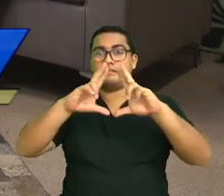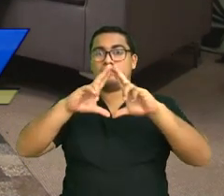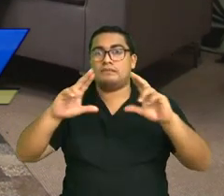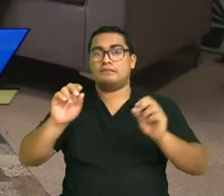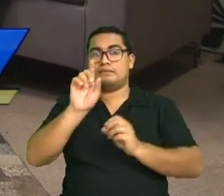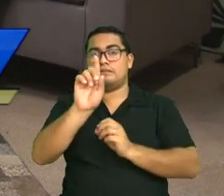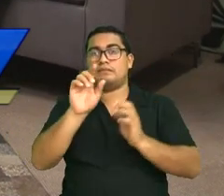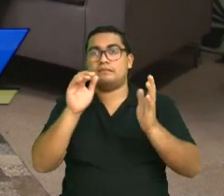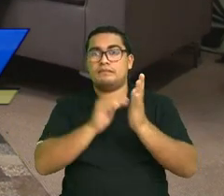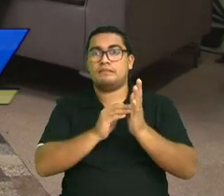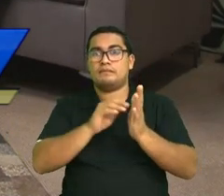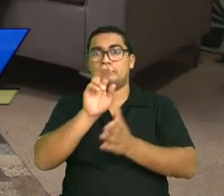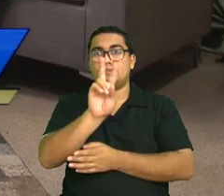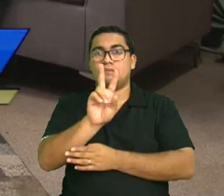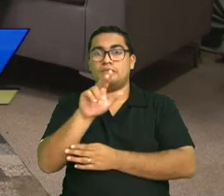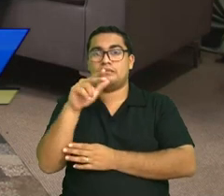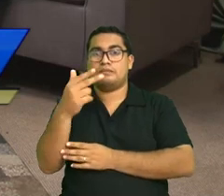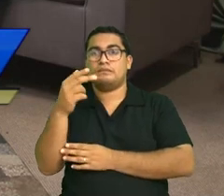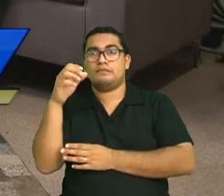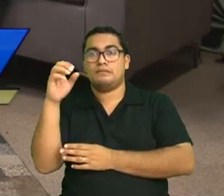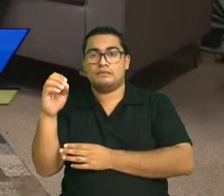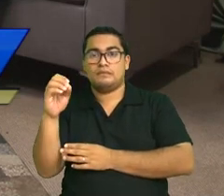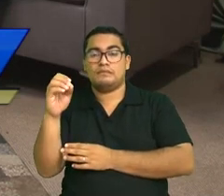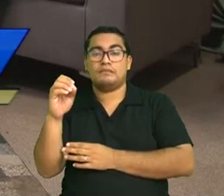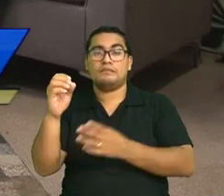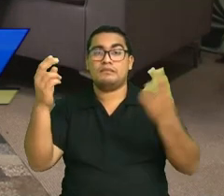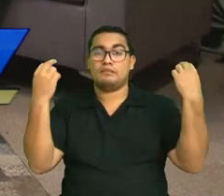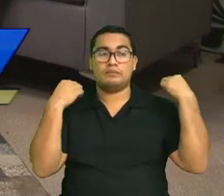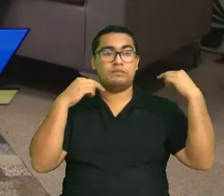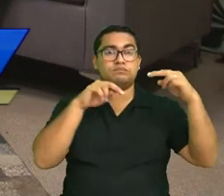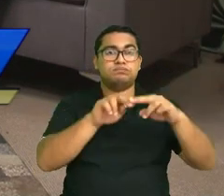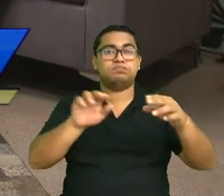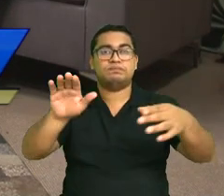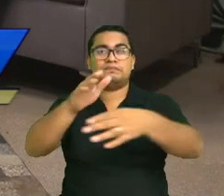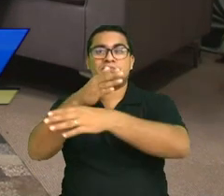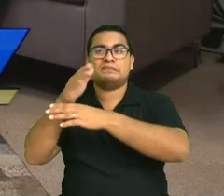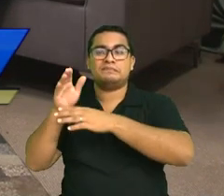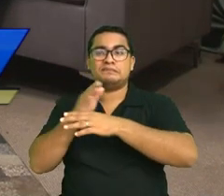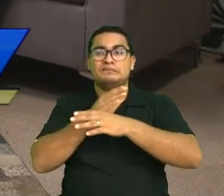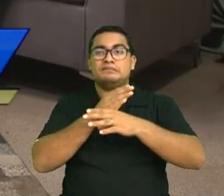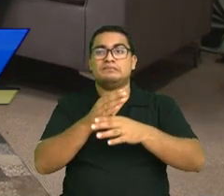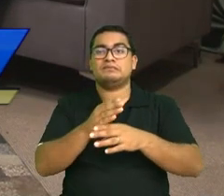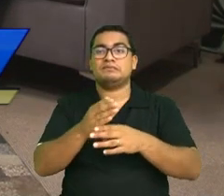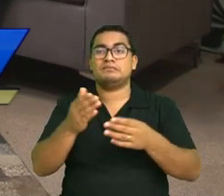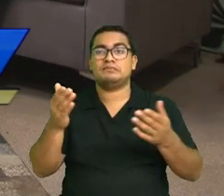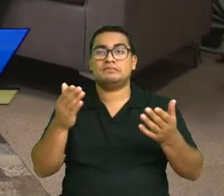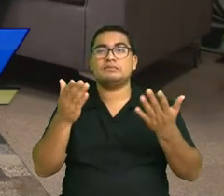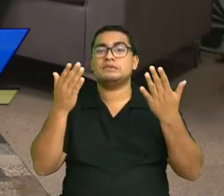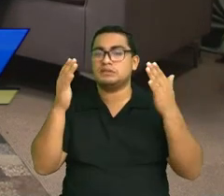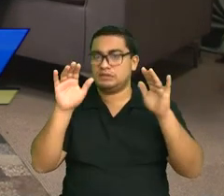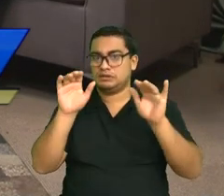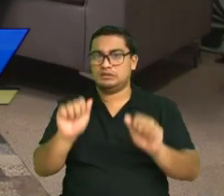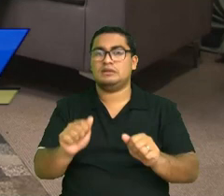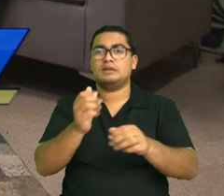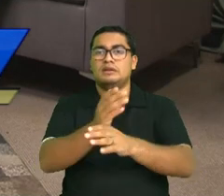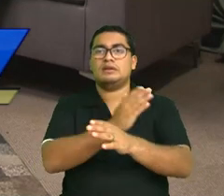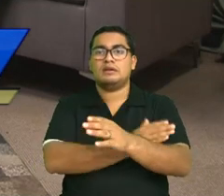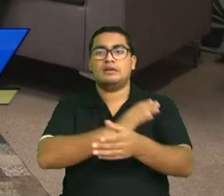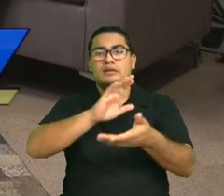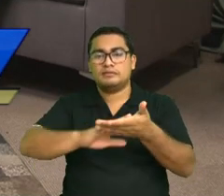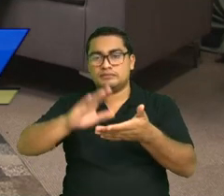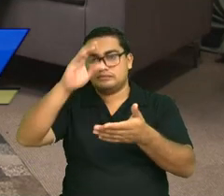maestros, desde la educación inicial, educación primaria, educación secundaria, que han desarrollado esa competencia